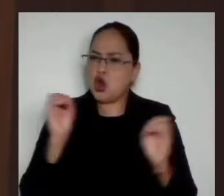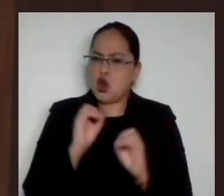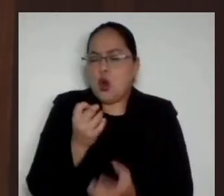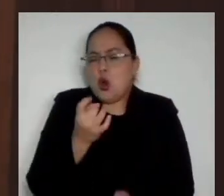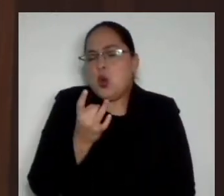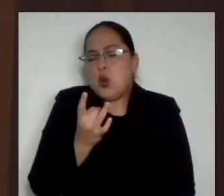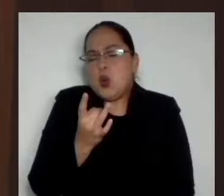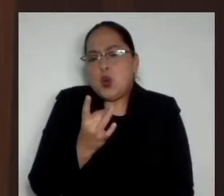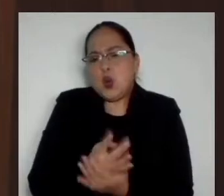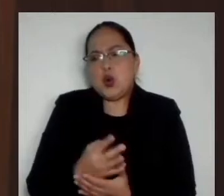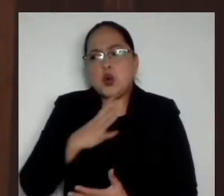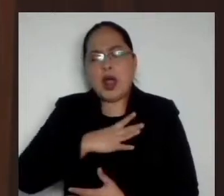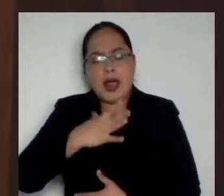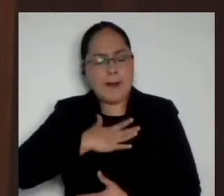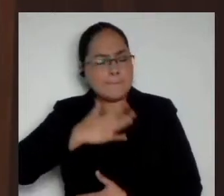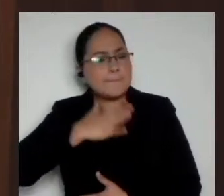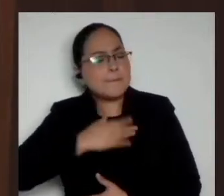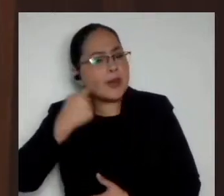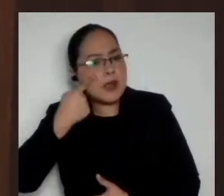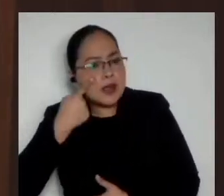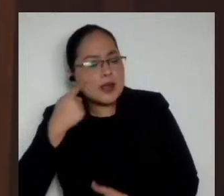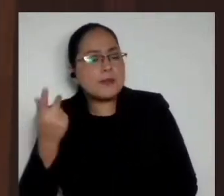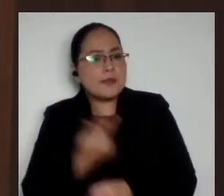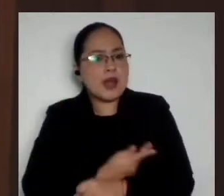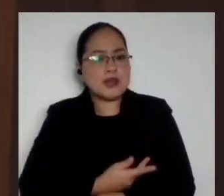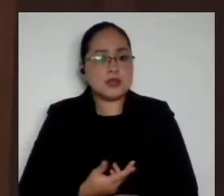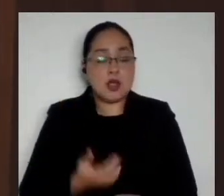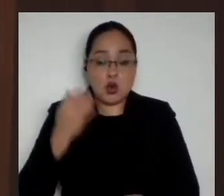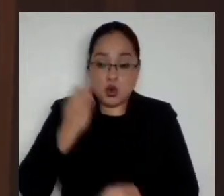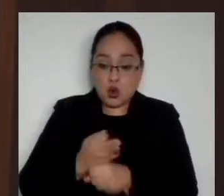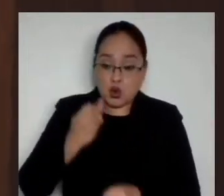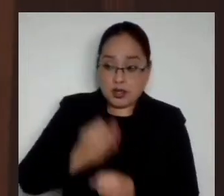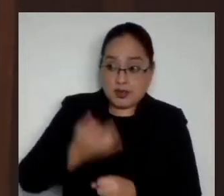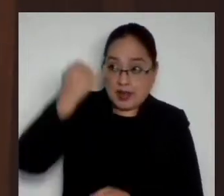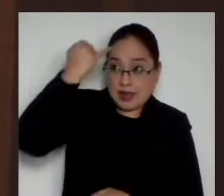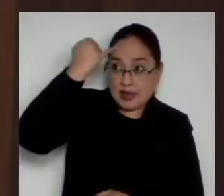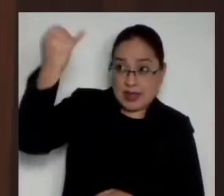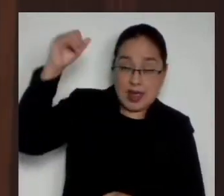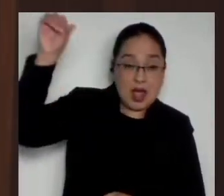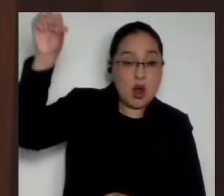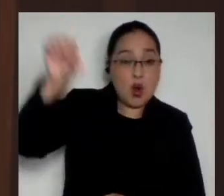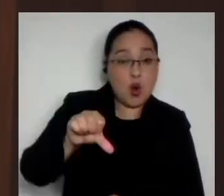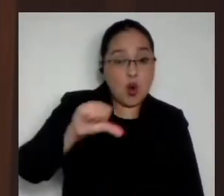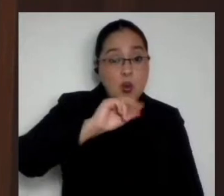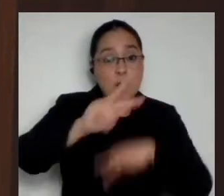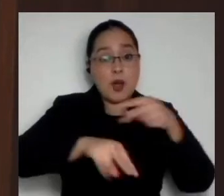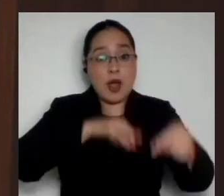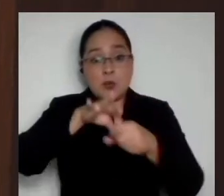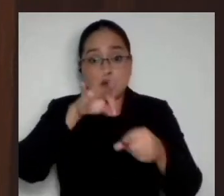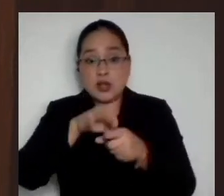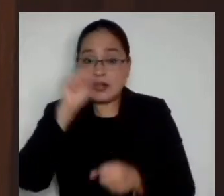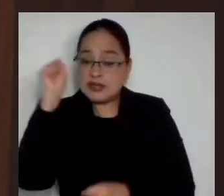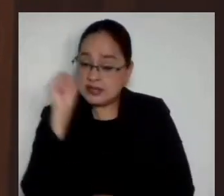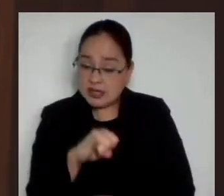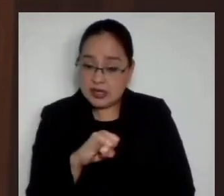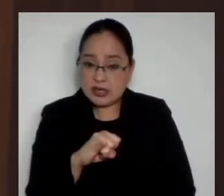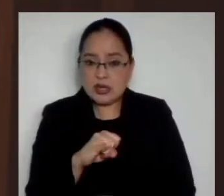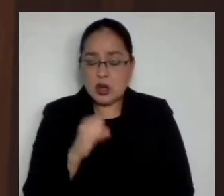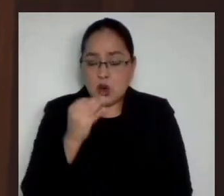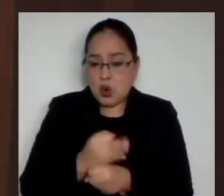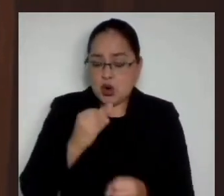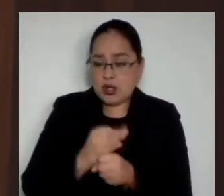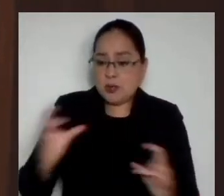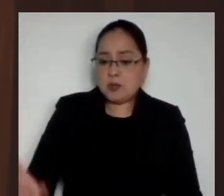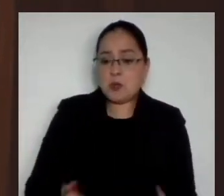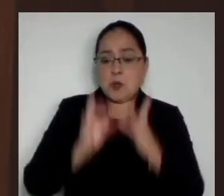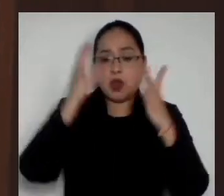que se tenga claro que no es la ocurrencia de quienes vamos a votar a favor de esto, ni mucho menos que